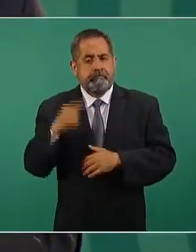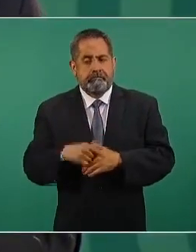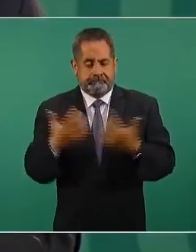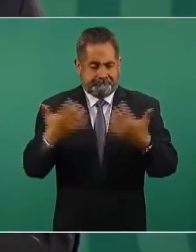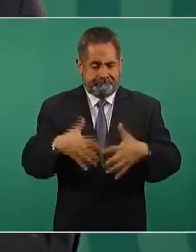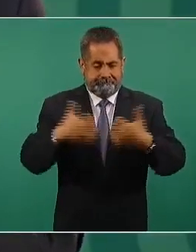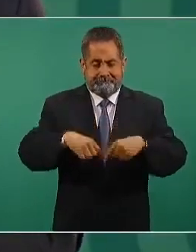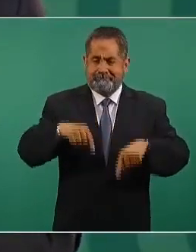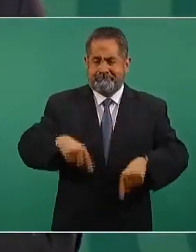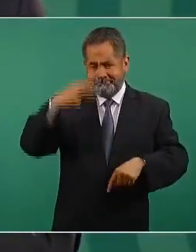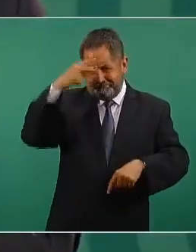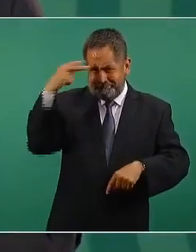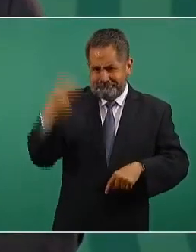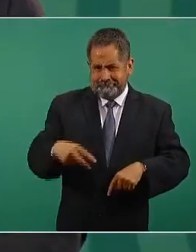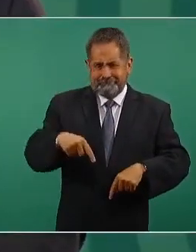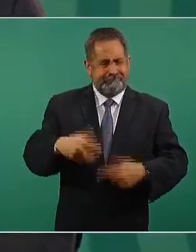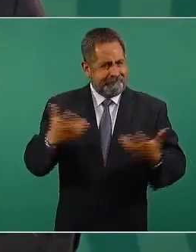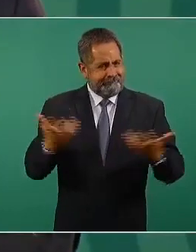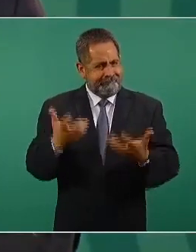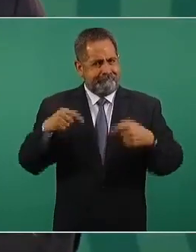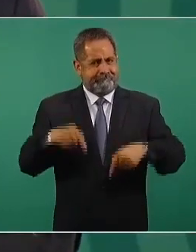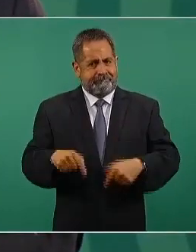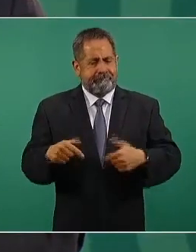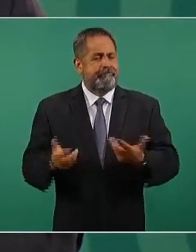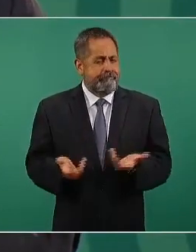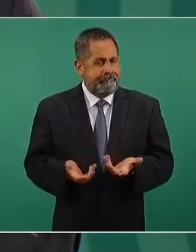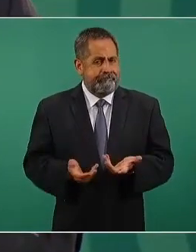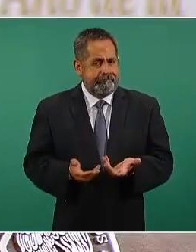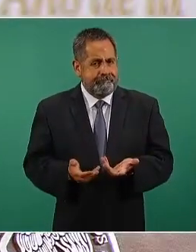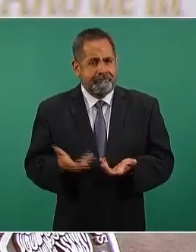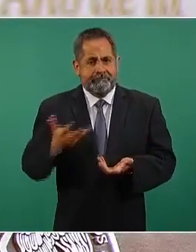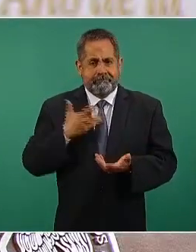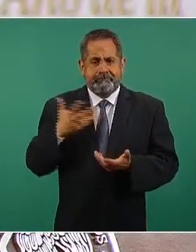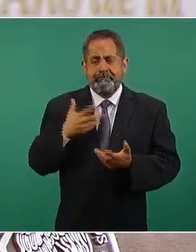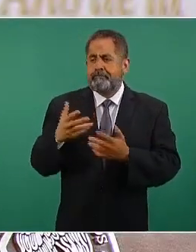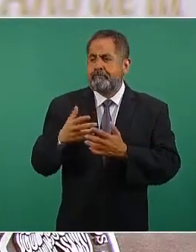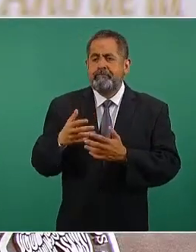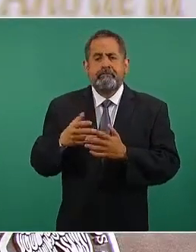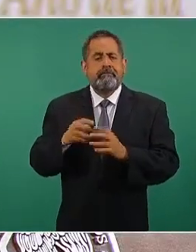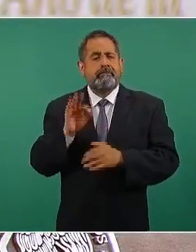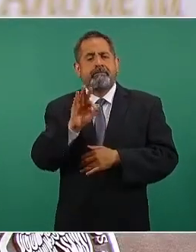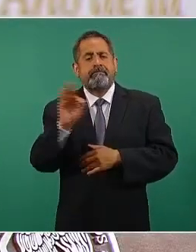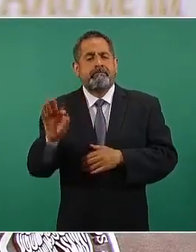aquí, ya tenemos el calendario de entrega